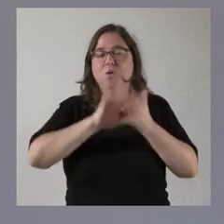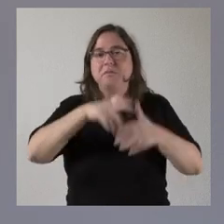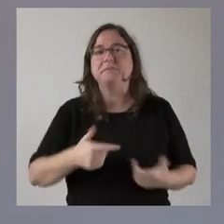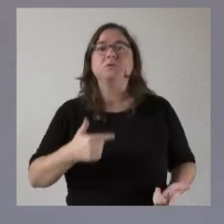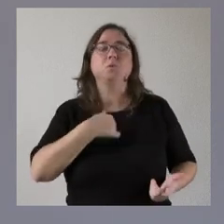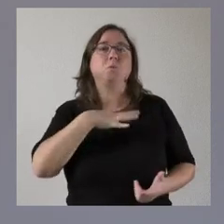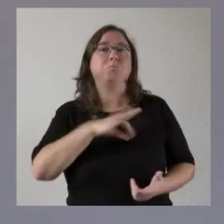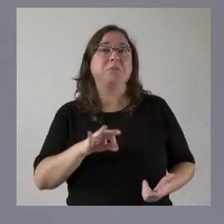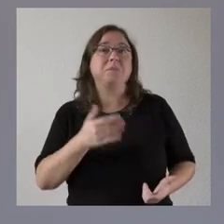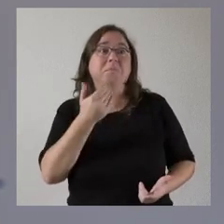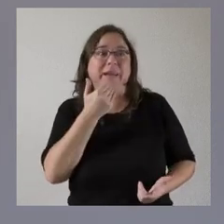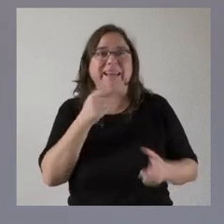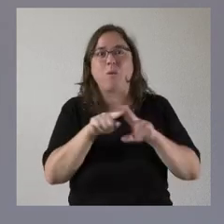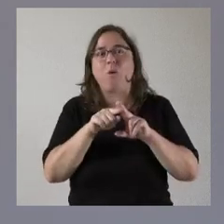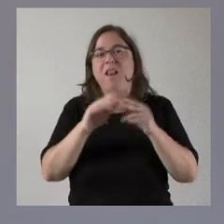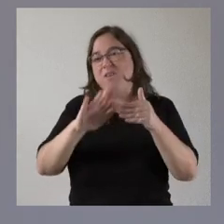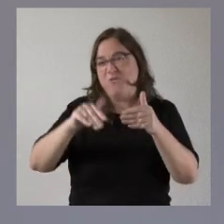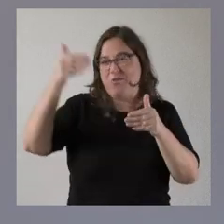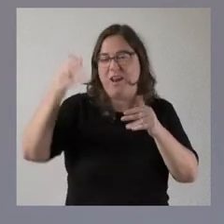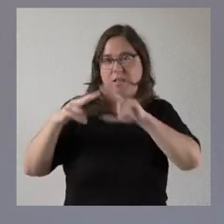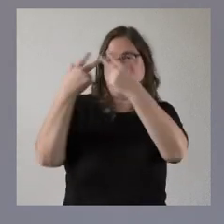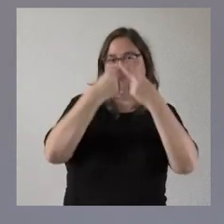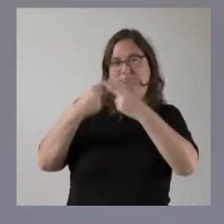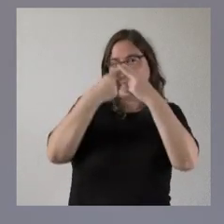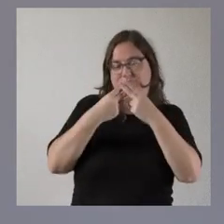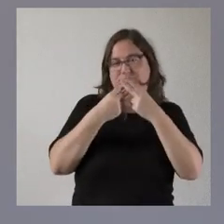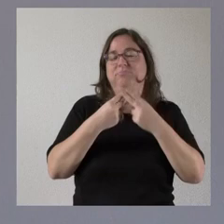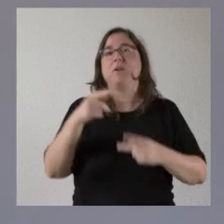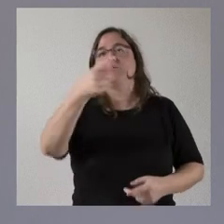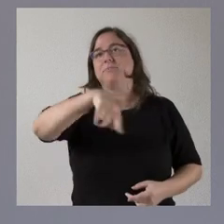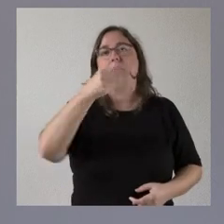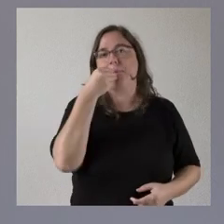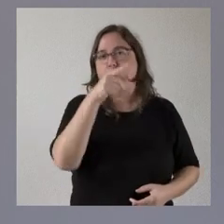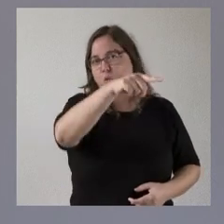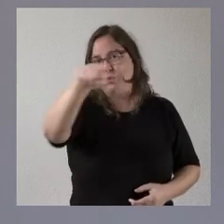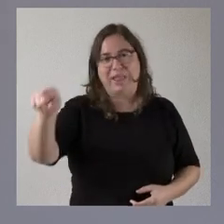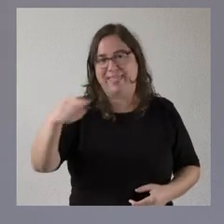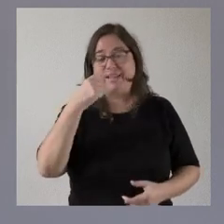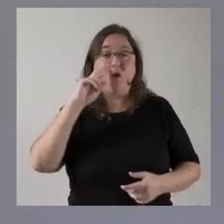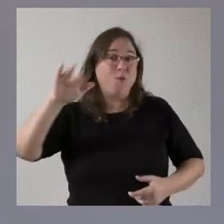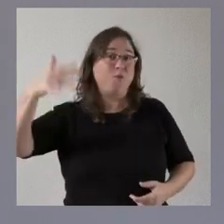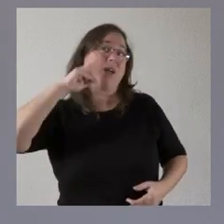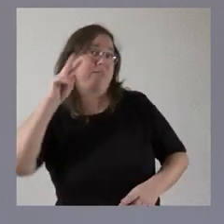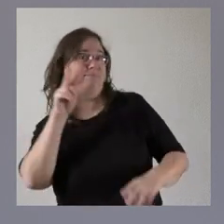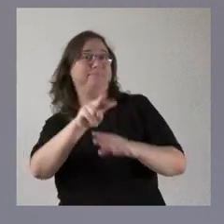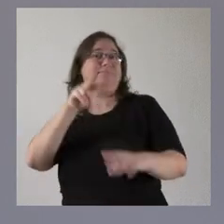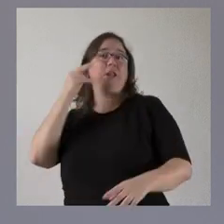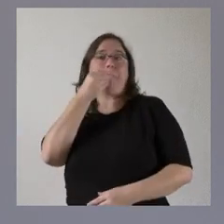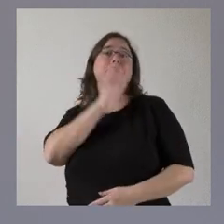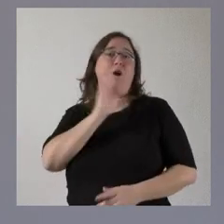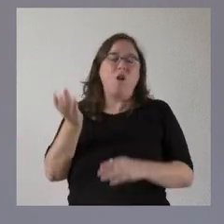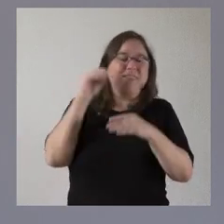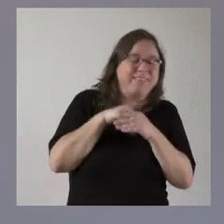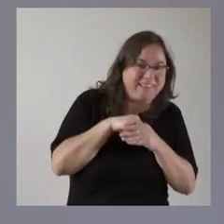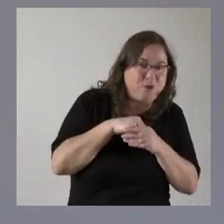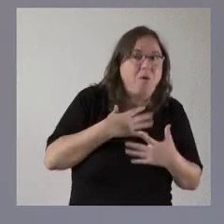realiza porque para el análisis externo y analistas políticos ustedes seguro que desde fuera tiene una mejor perspectiva de lo que